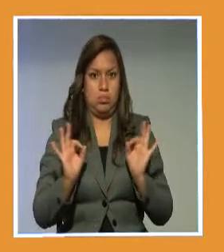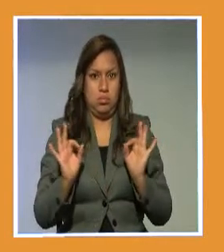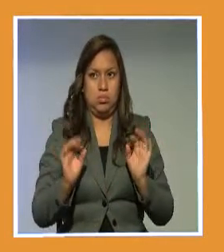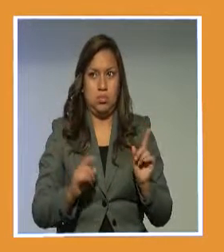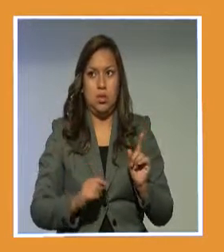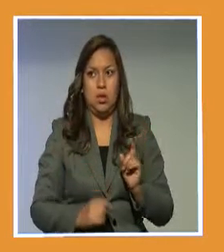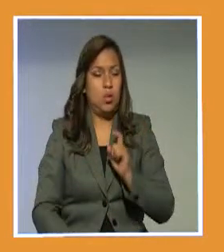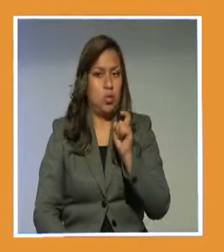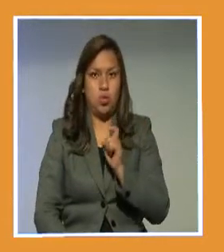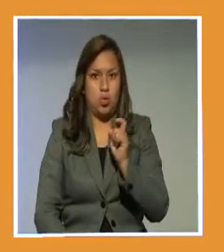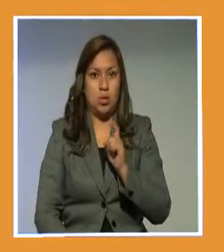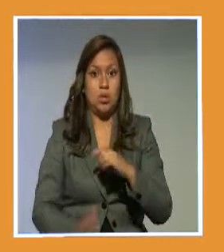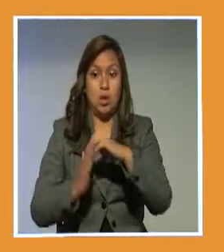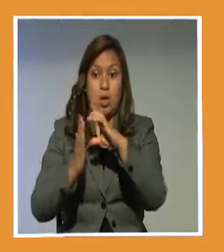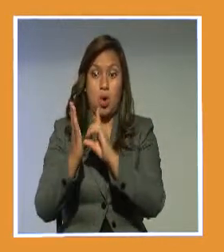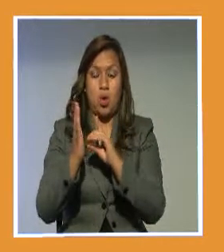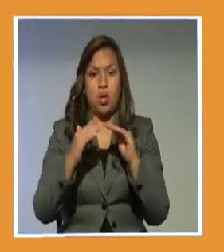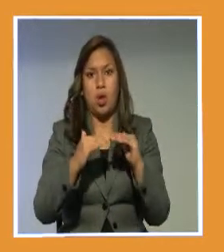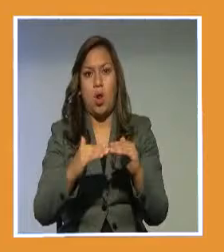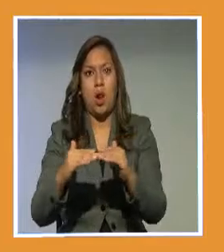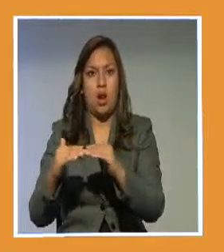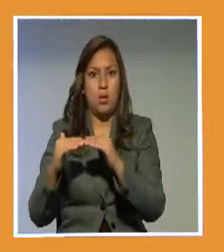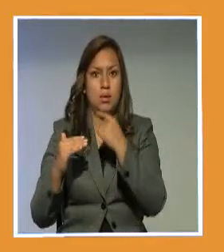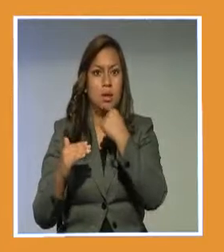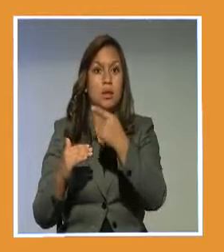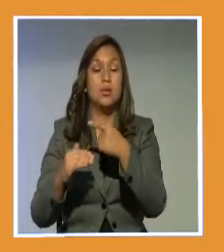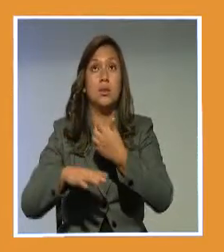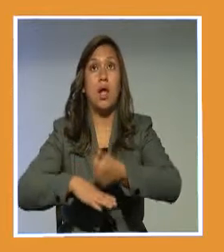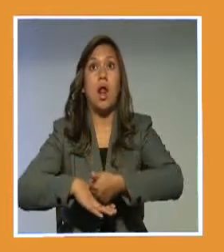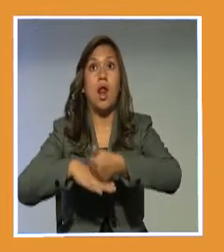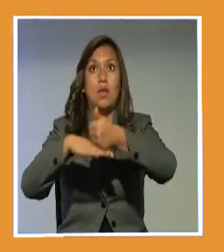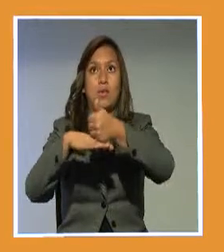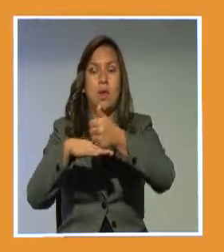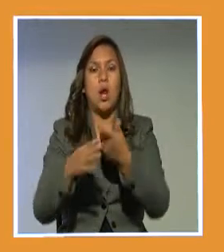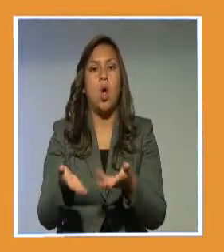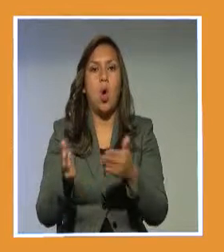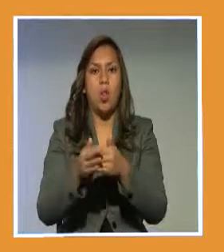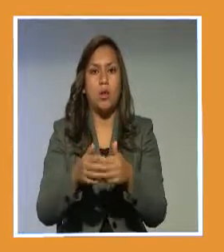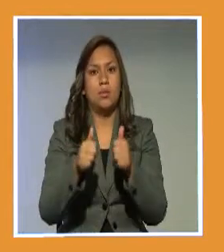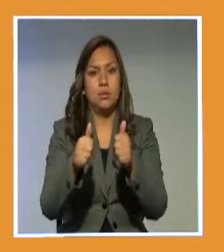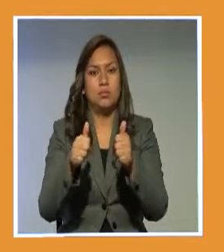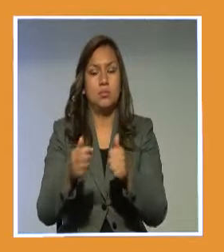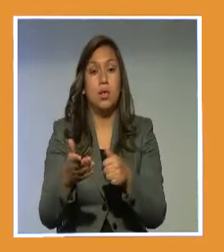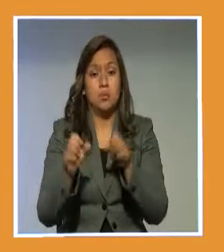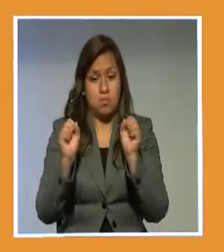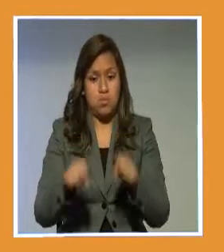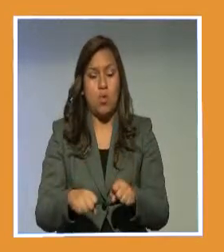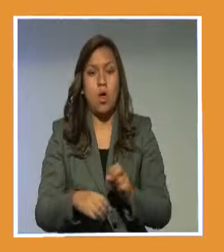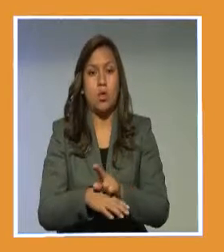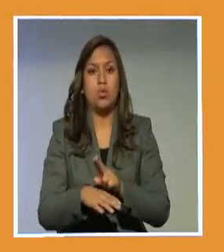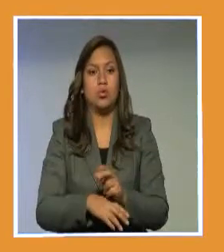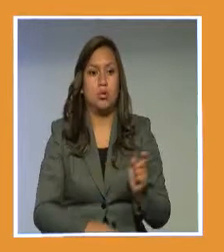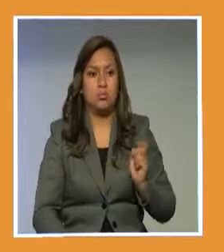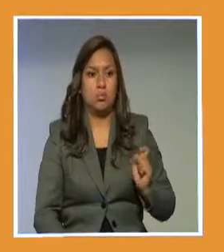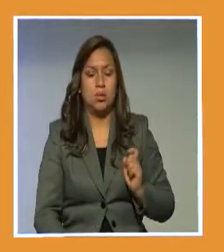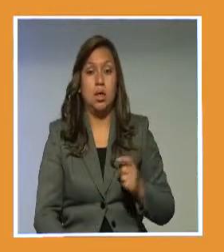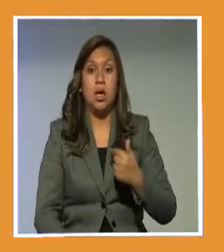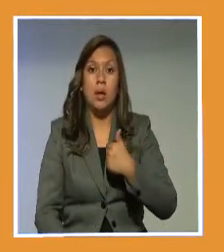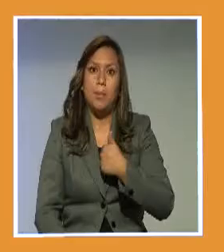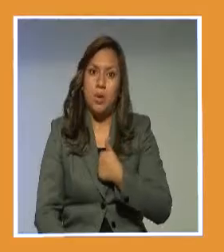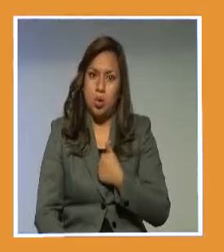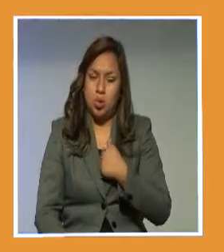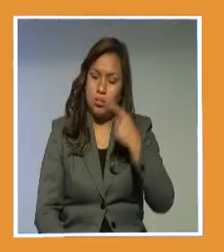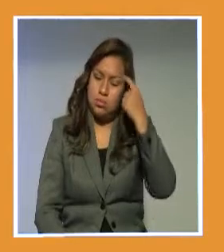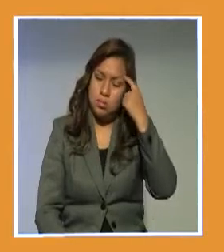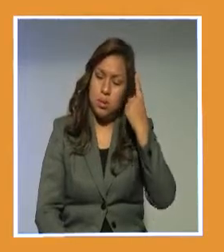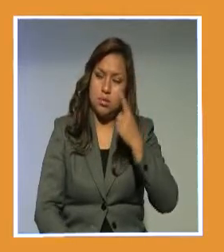Vale recalcar que el Código de la Democracia dice que la autoridad a reelección podrá hacer uso de la licencia, pero nosotros creemos no